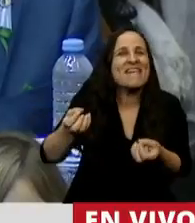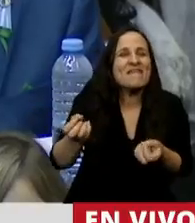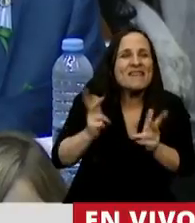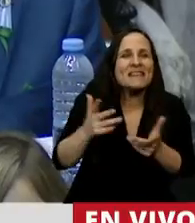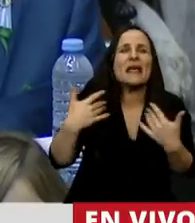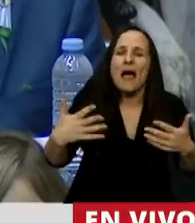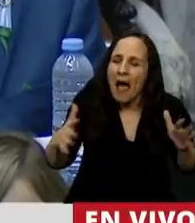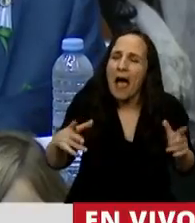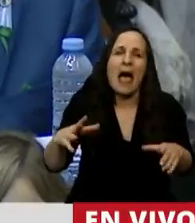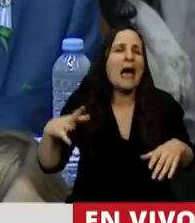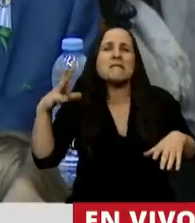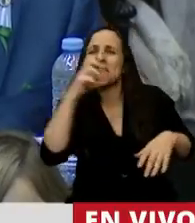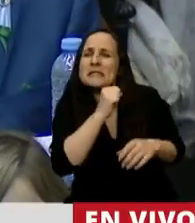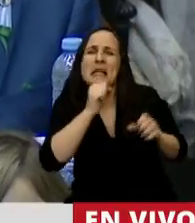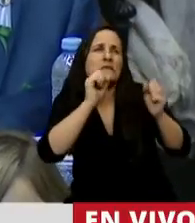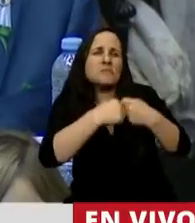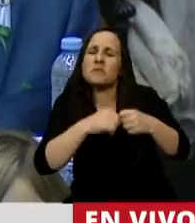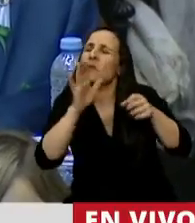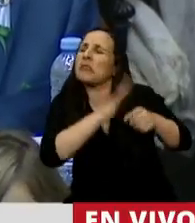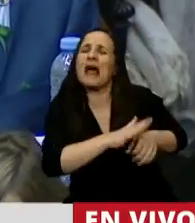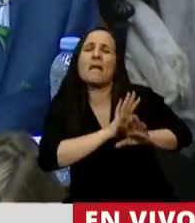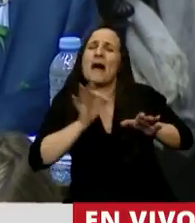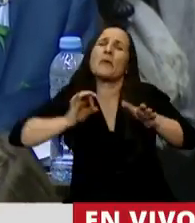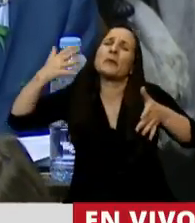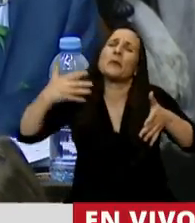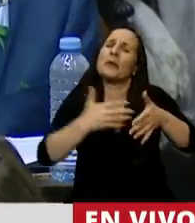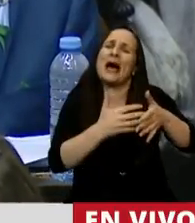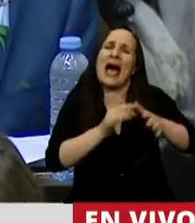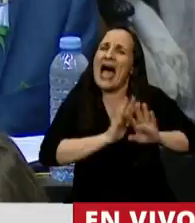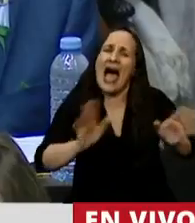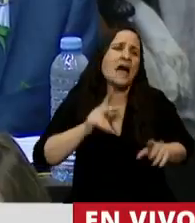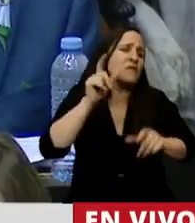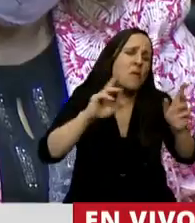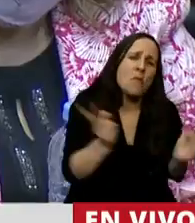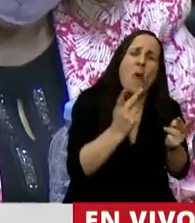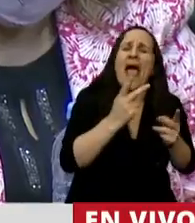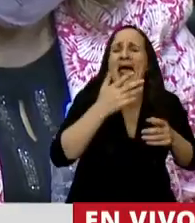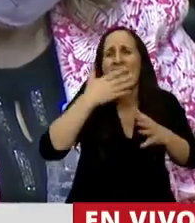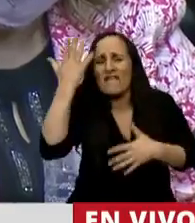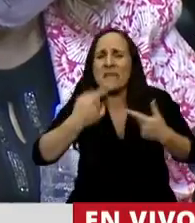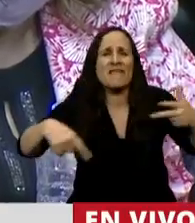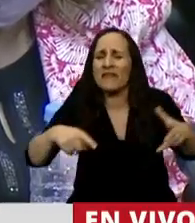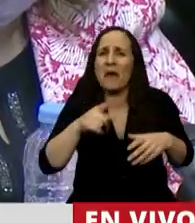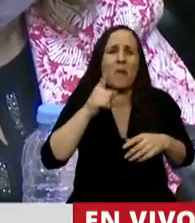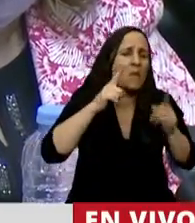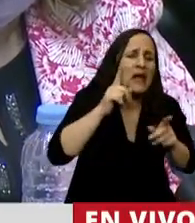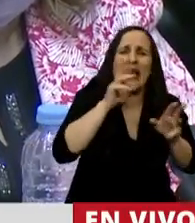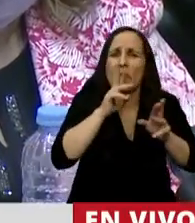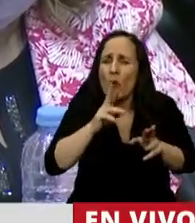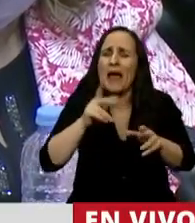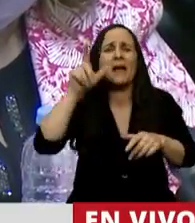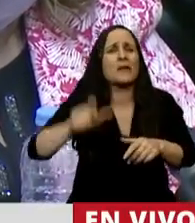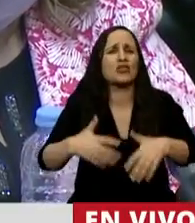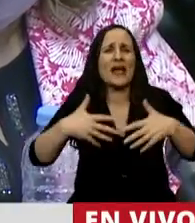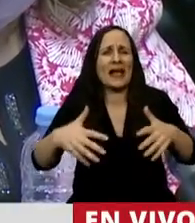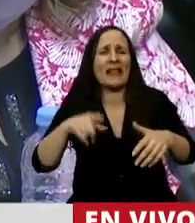de quitar el velo de silencio y oscuridad que durante tantos años ha cubierto la muerte, el dolor y la enfermedad de miles de mujeres y personas